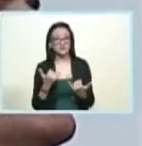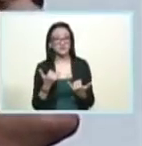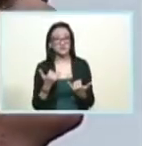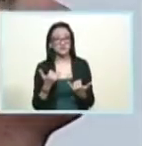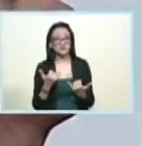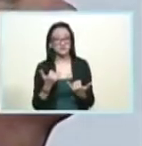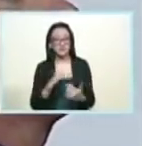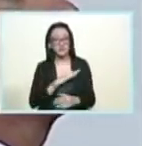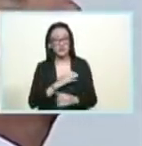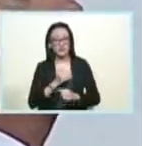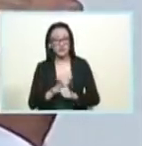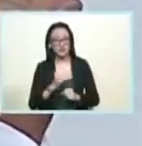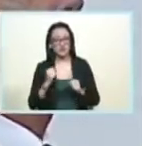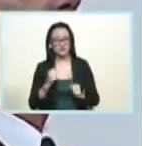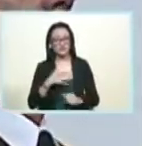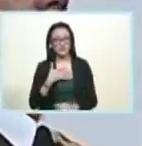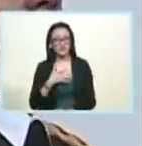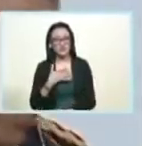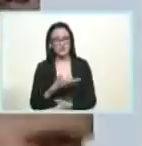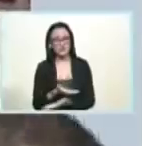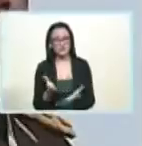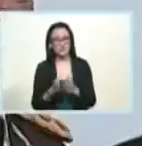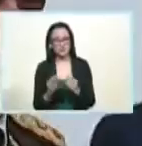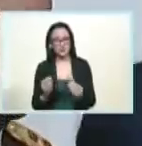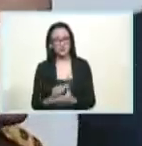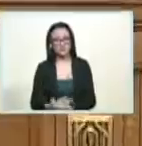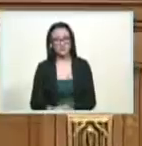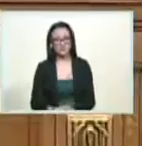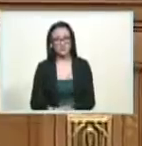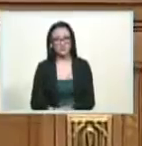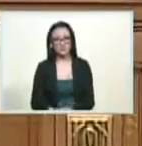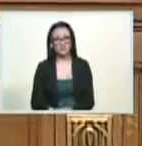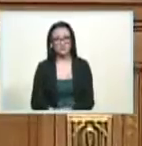fuerza moral y espiritual. Queridos hermanos,